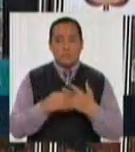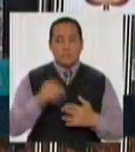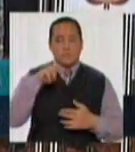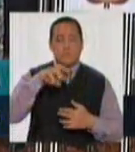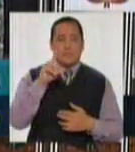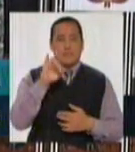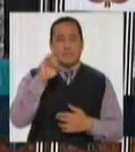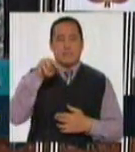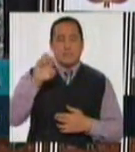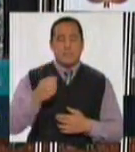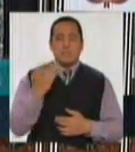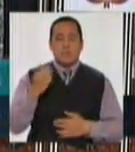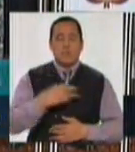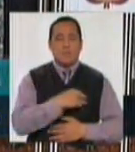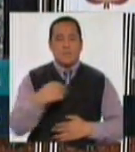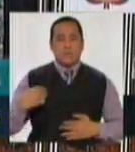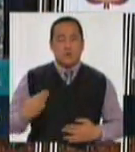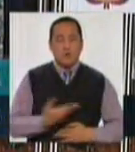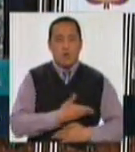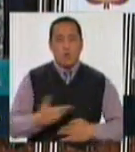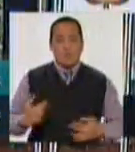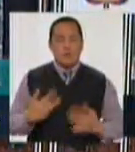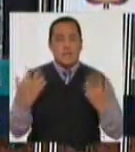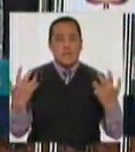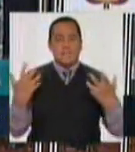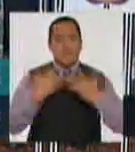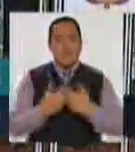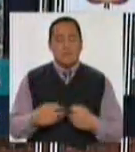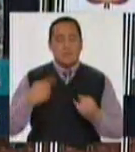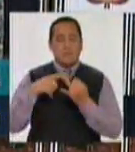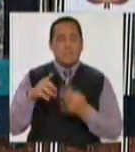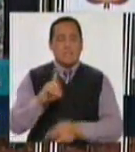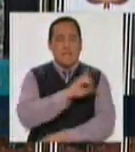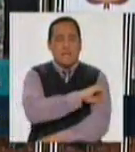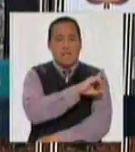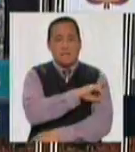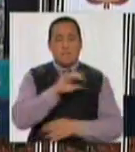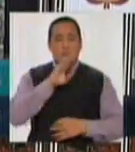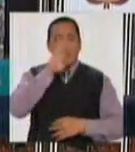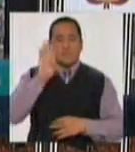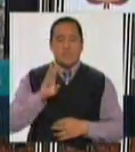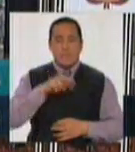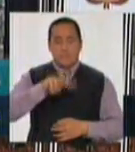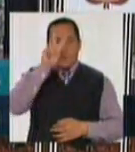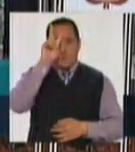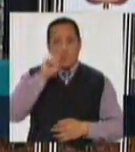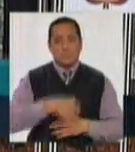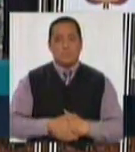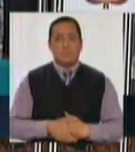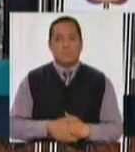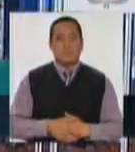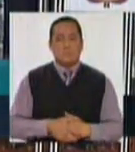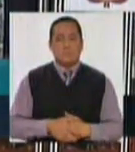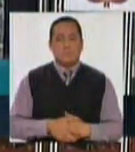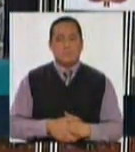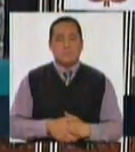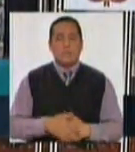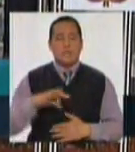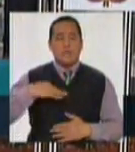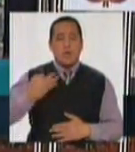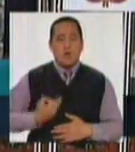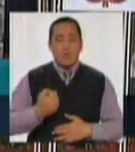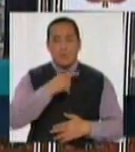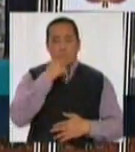Heredia, senhores ministros de Estado, integrantes de las delegaciones brasileña y peruana, senhoras e